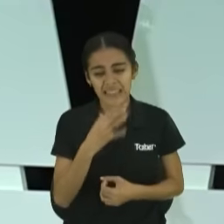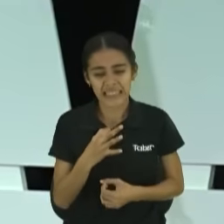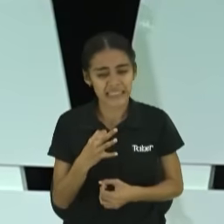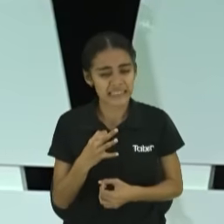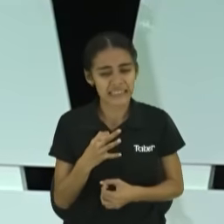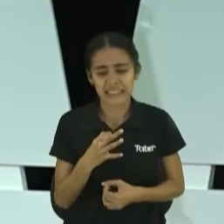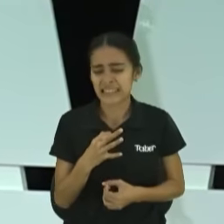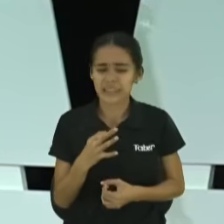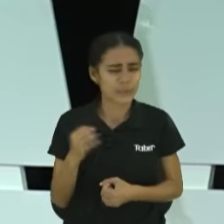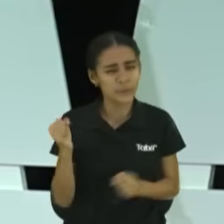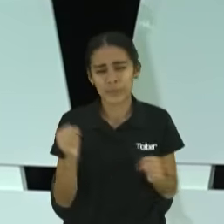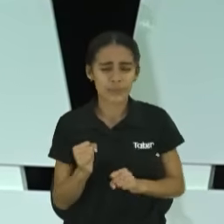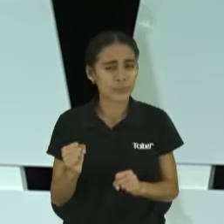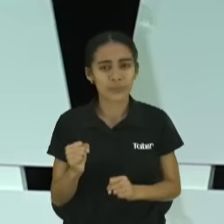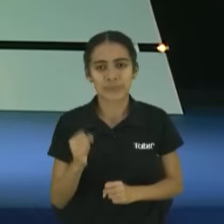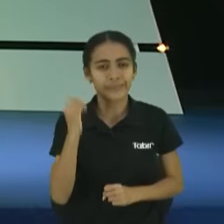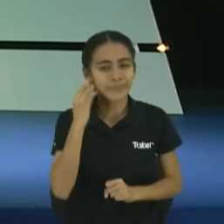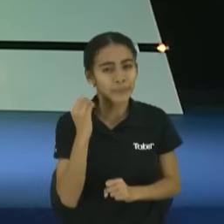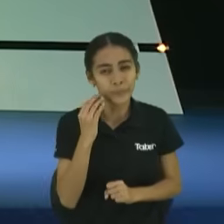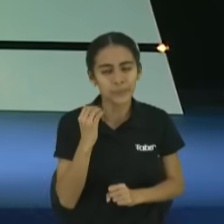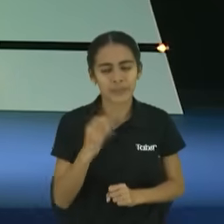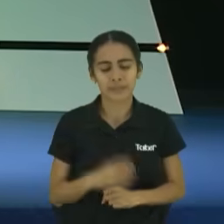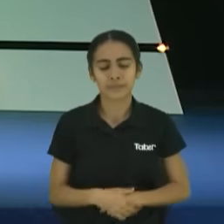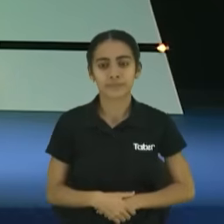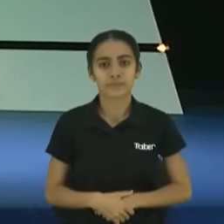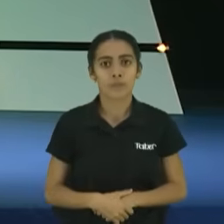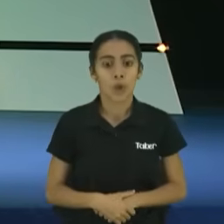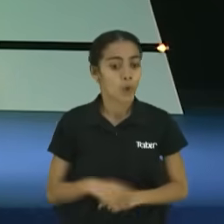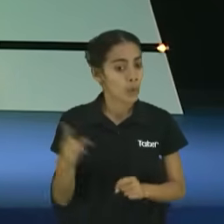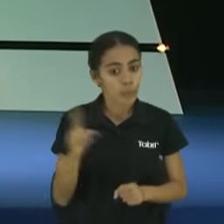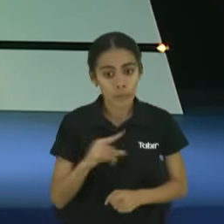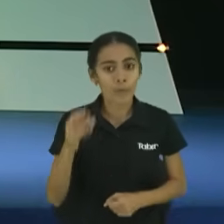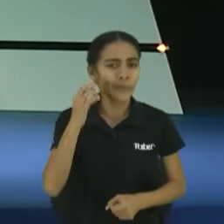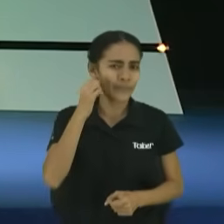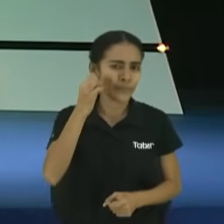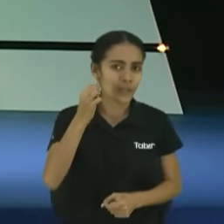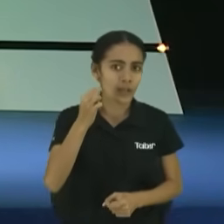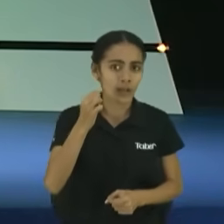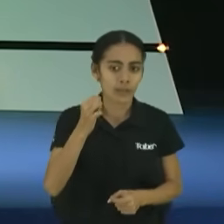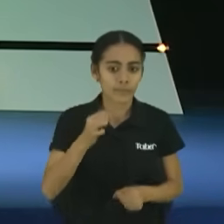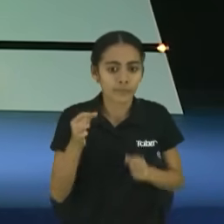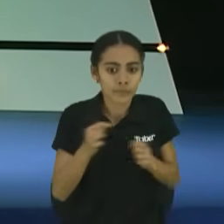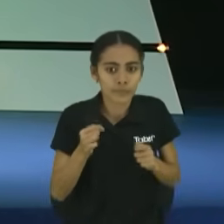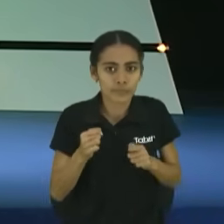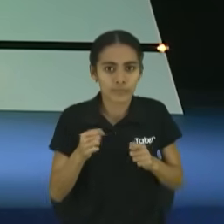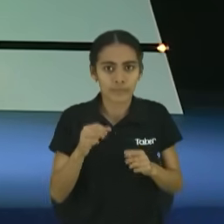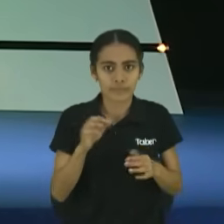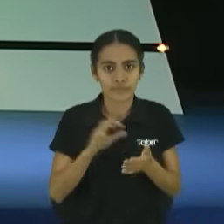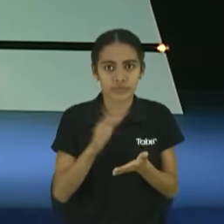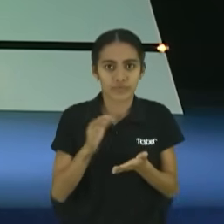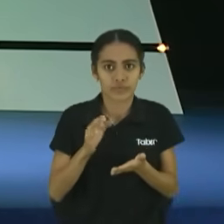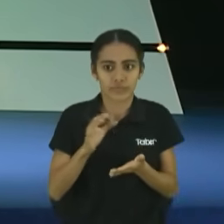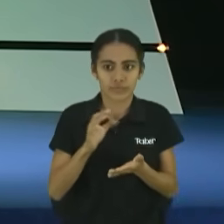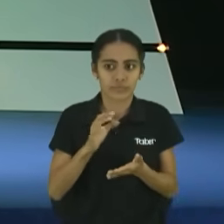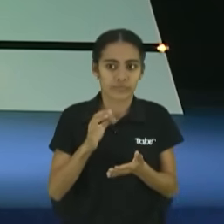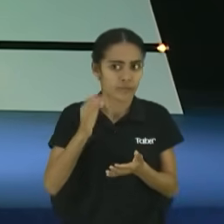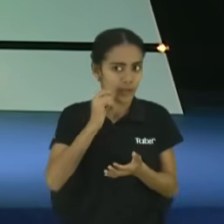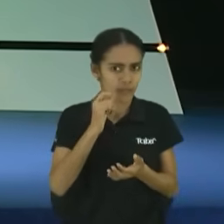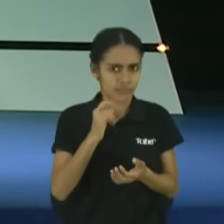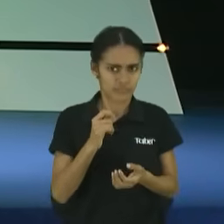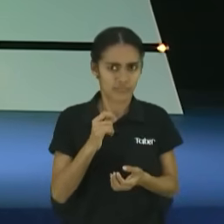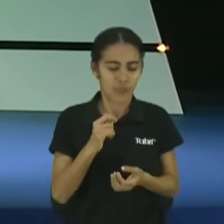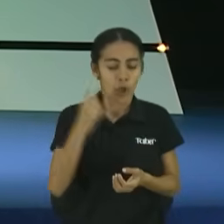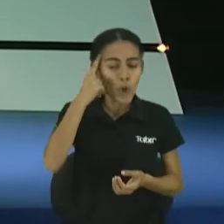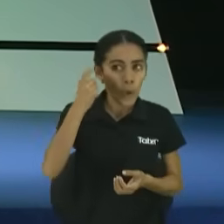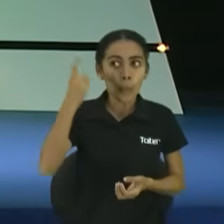que me saquen nada. A ver. No, me dijo, las sacamos vibradas. Yo me recuerdo que cuando me